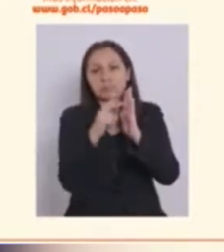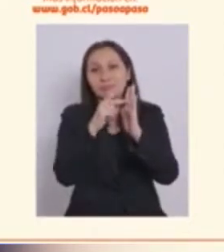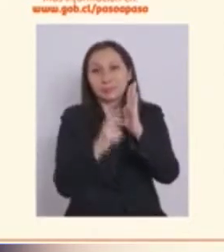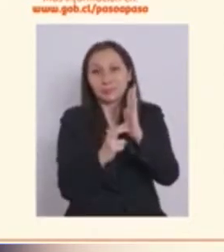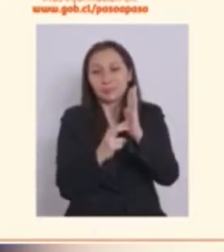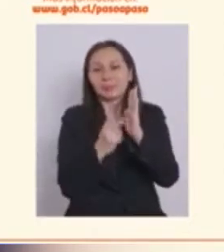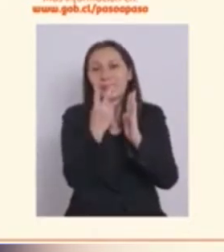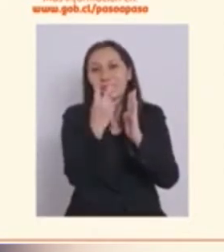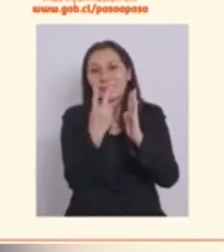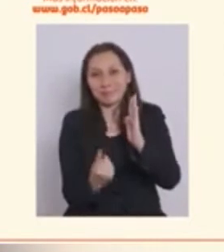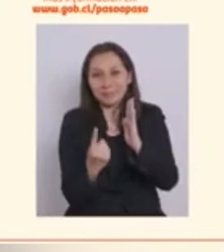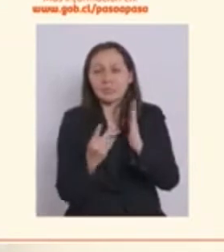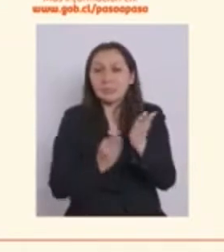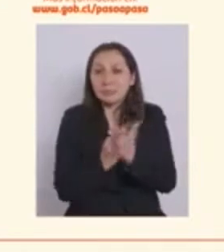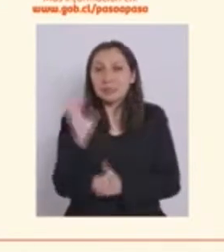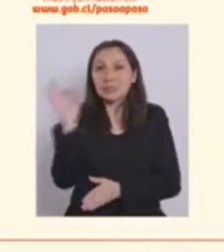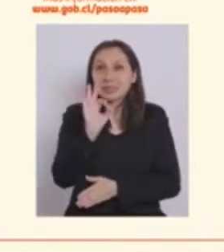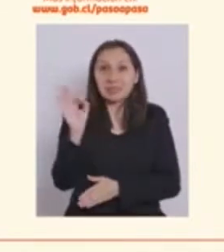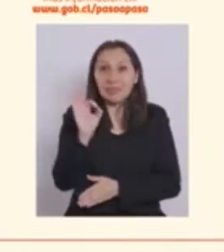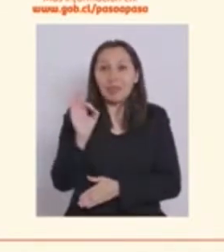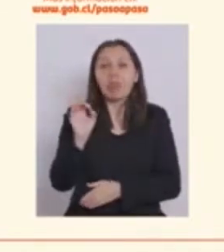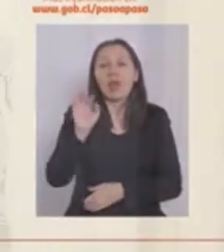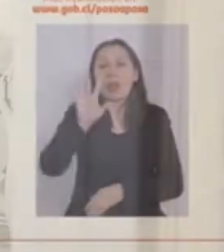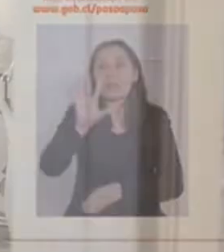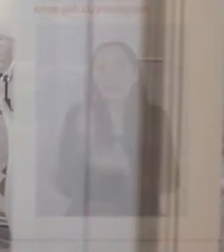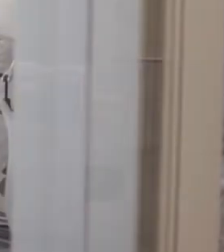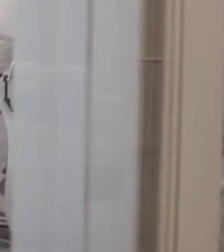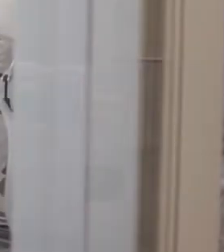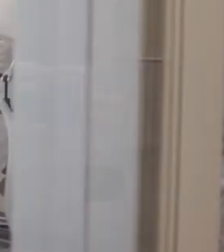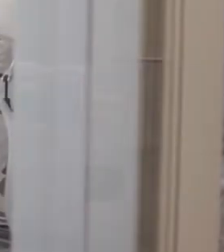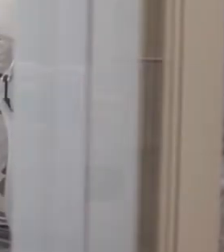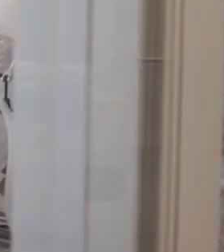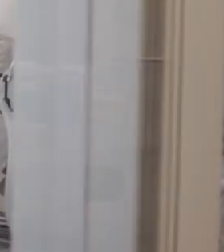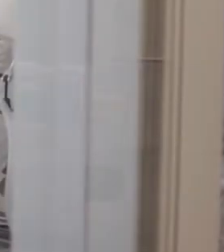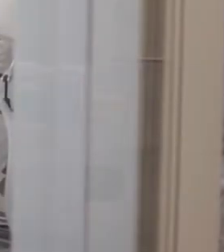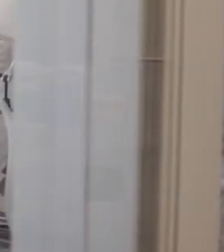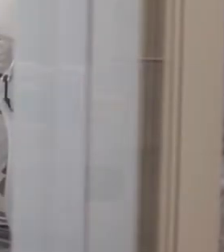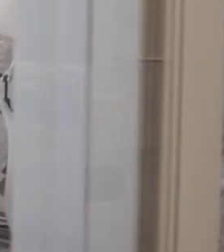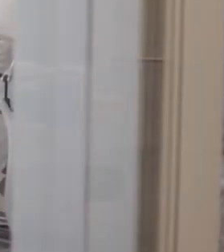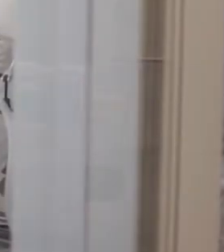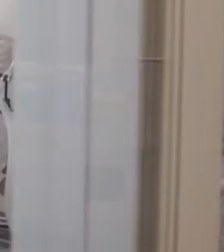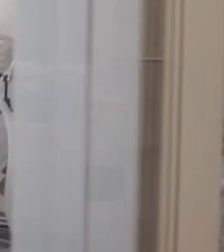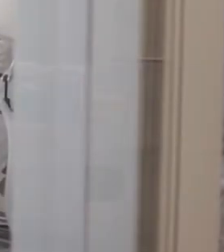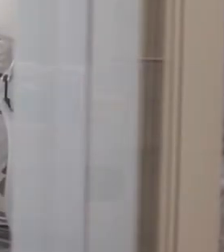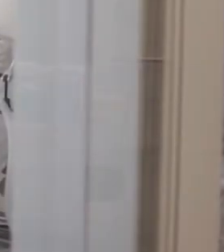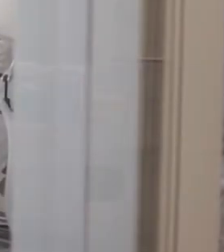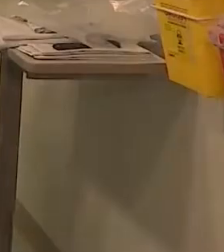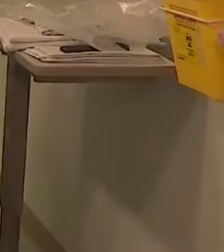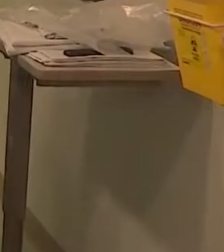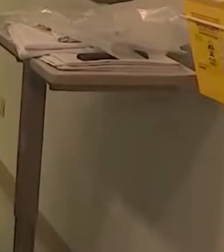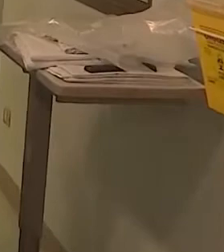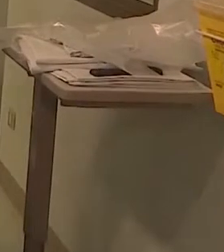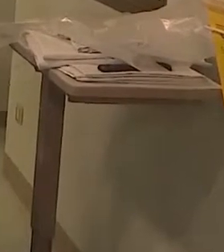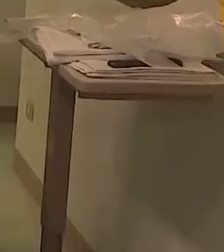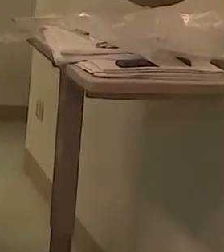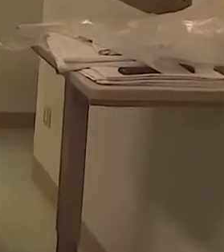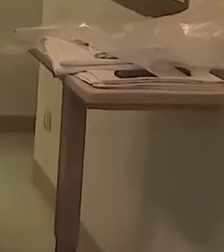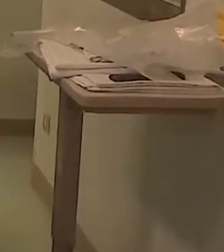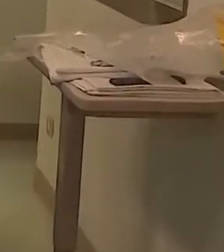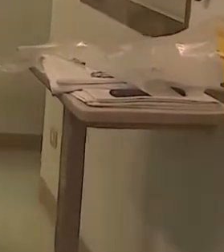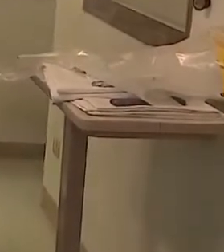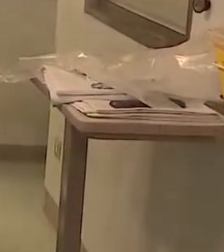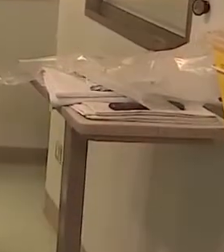Retroceden a cuarentena a partir del día sábado a las 5 de la mañana. En la región de